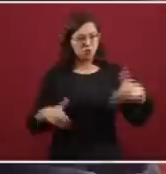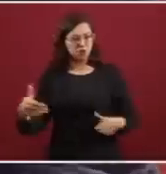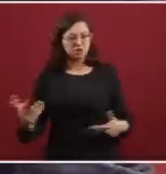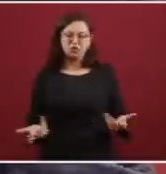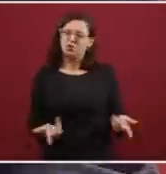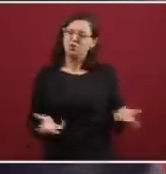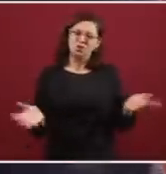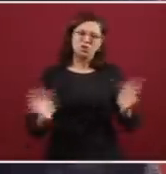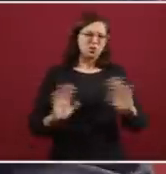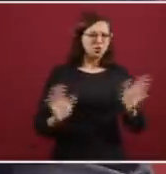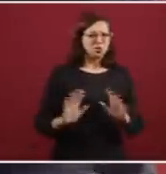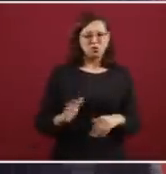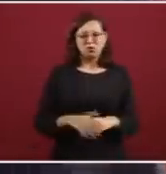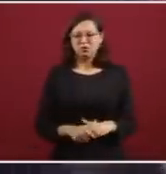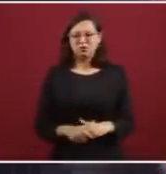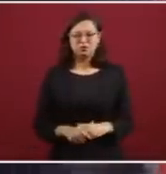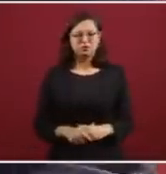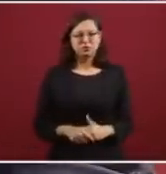pero